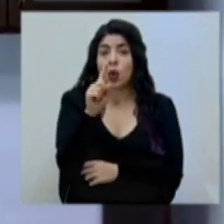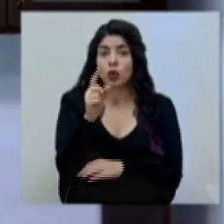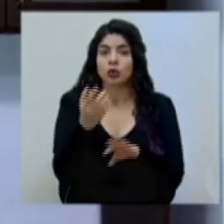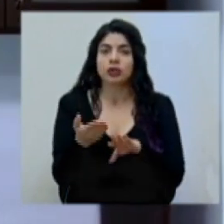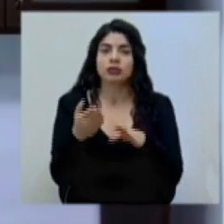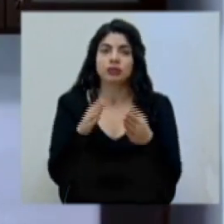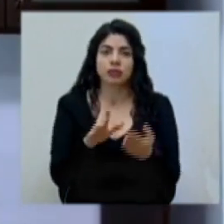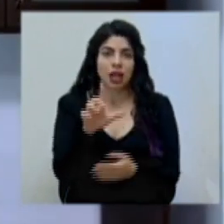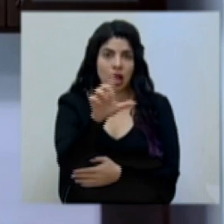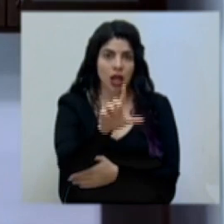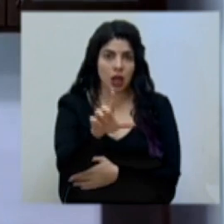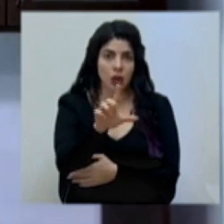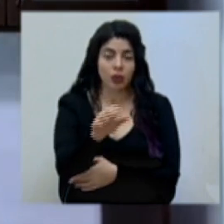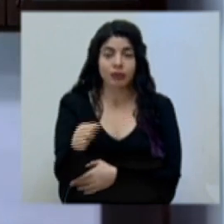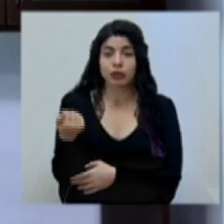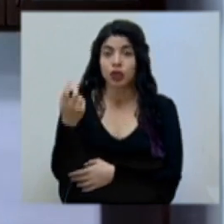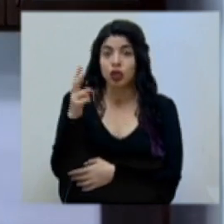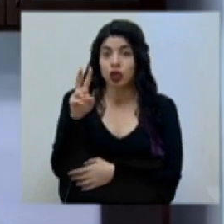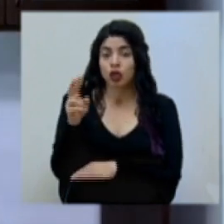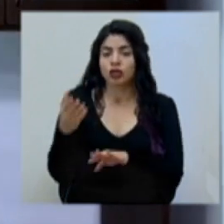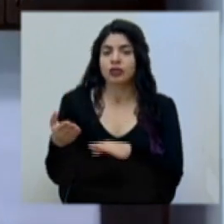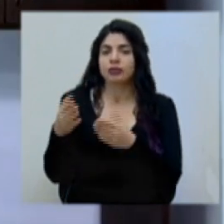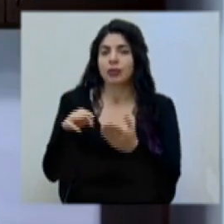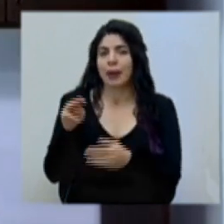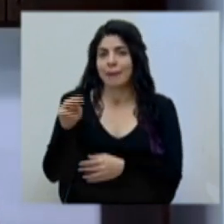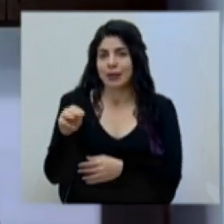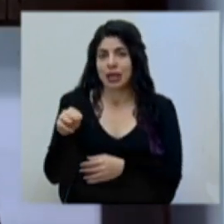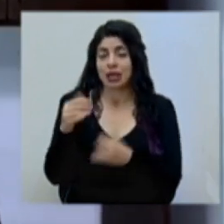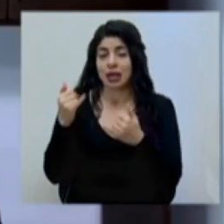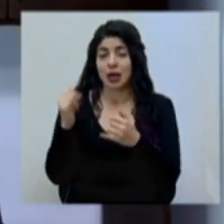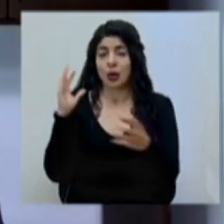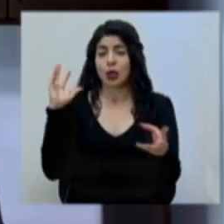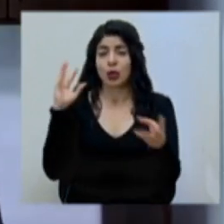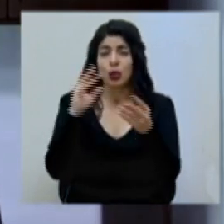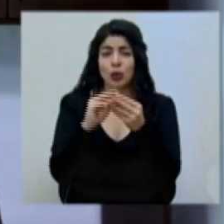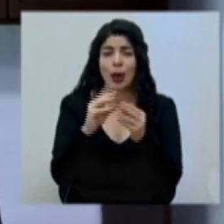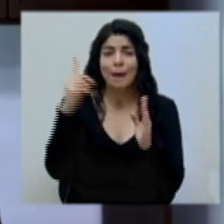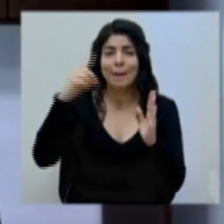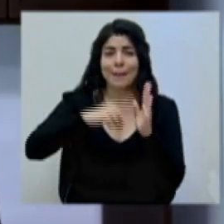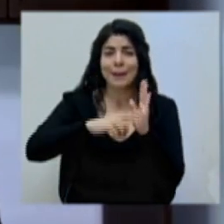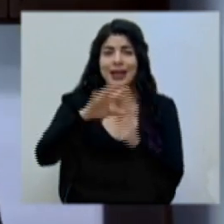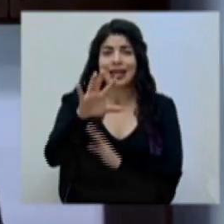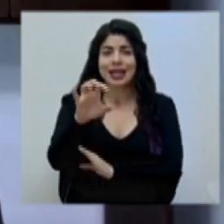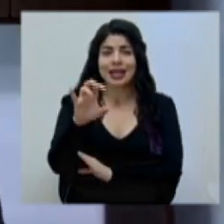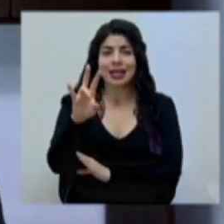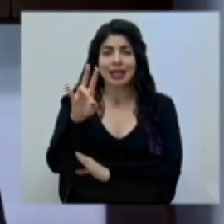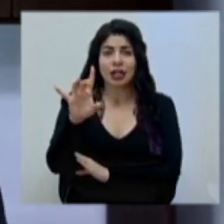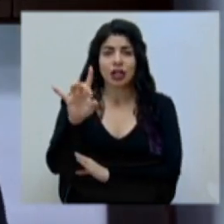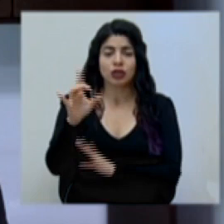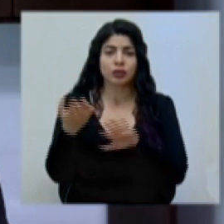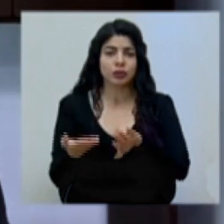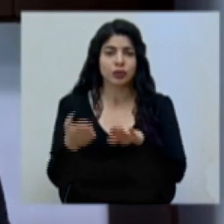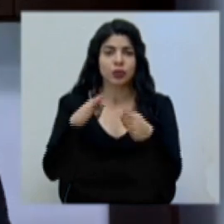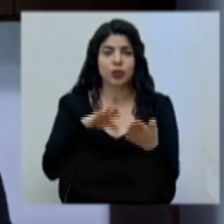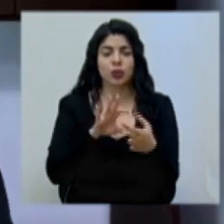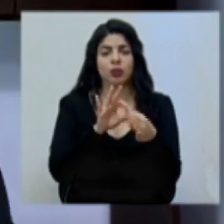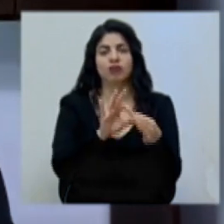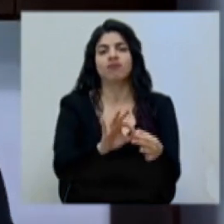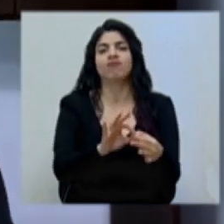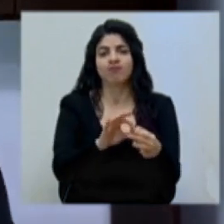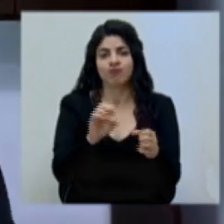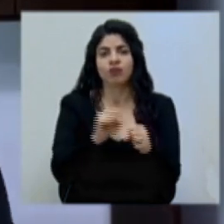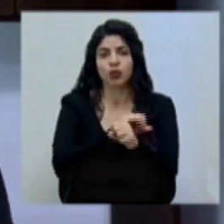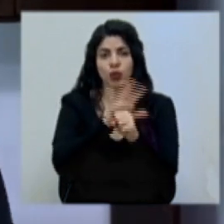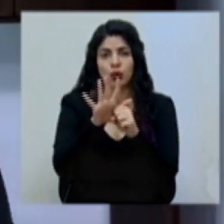el día lunes y 12 el día martes, llegándose a un total de 1.578 muertes relacionadas con